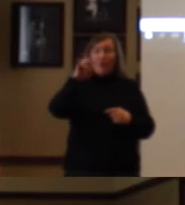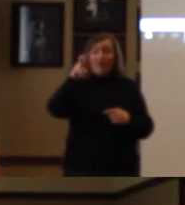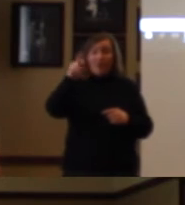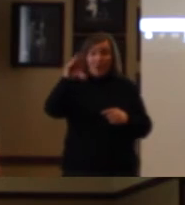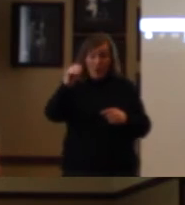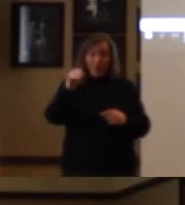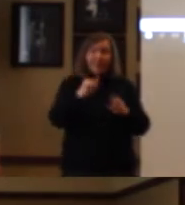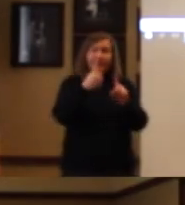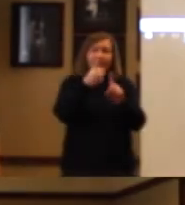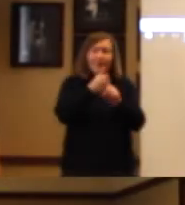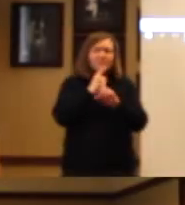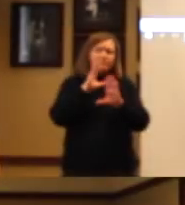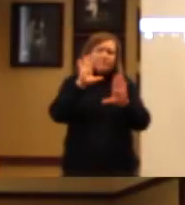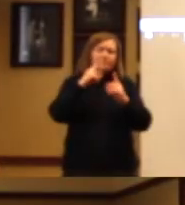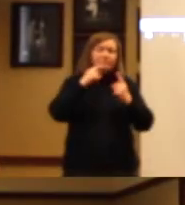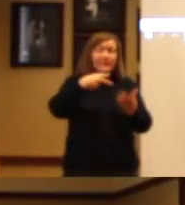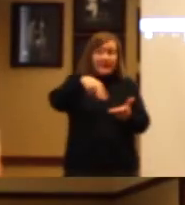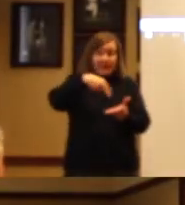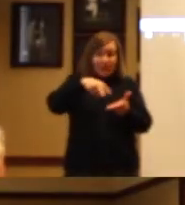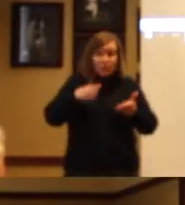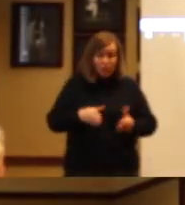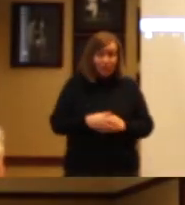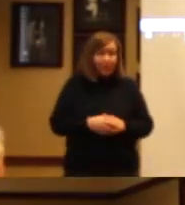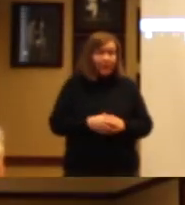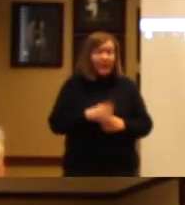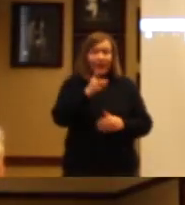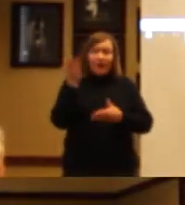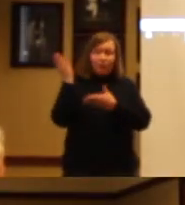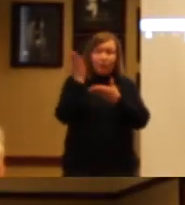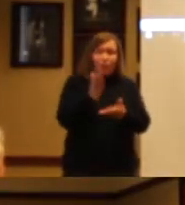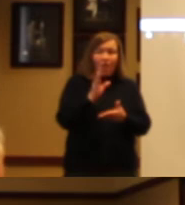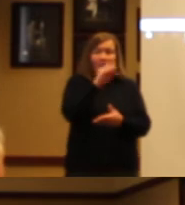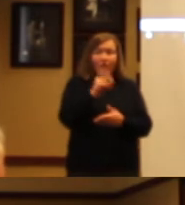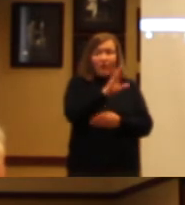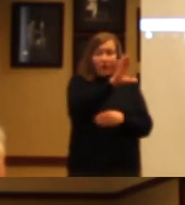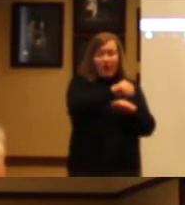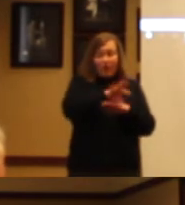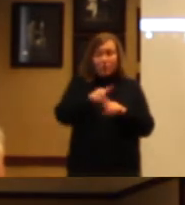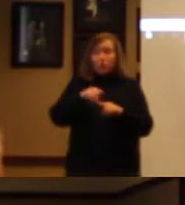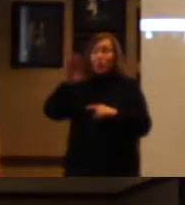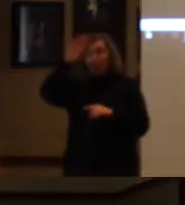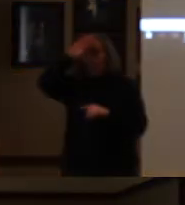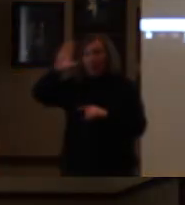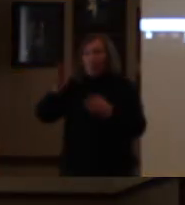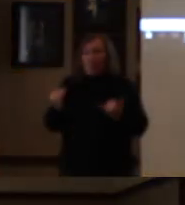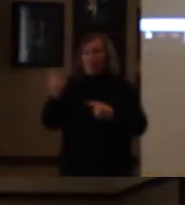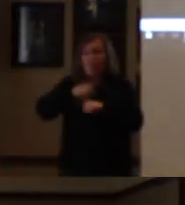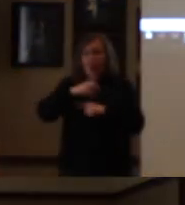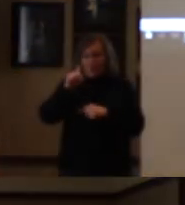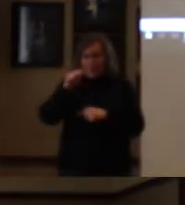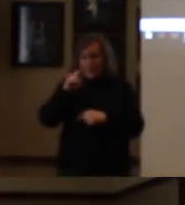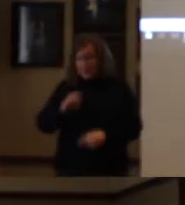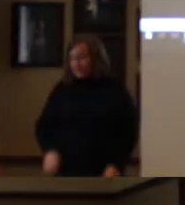a great dancer who brought the African influence to Cuban modern dance.